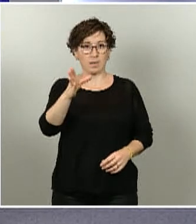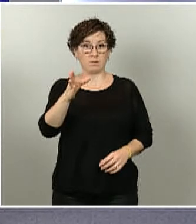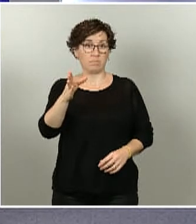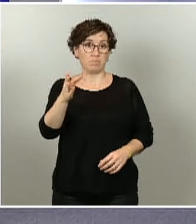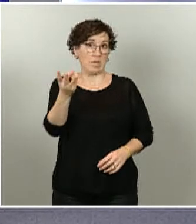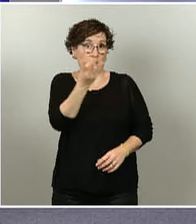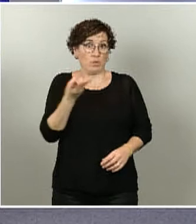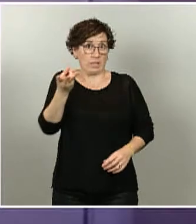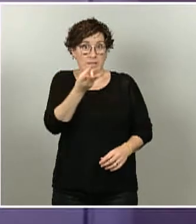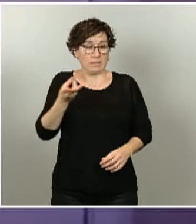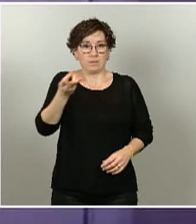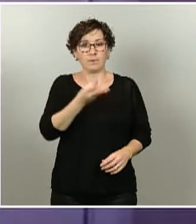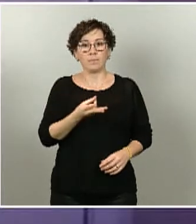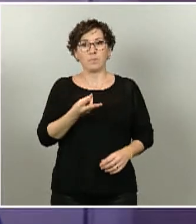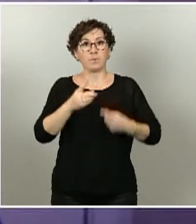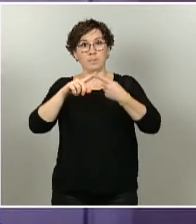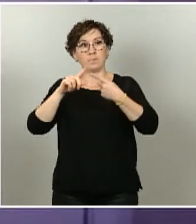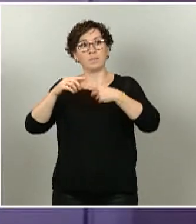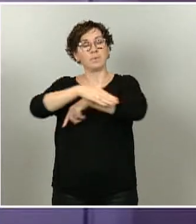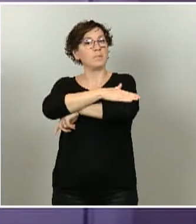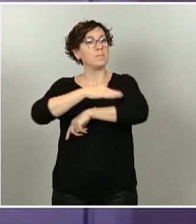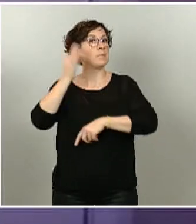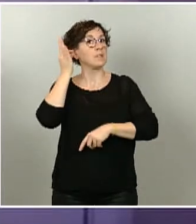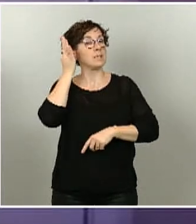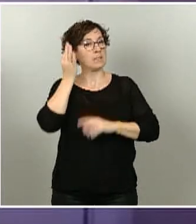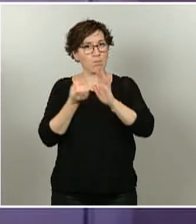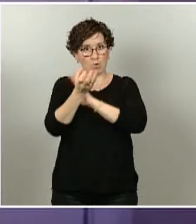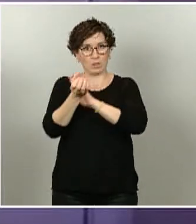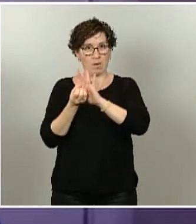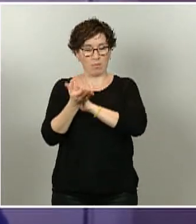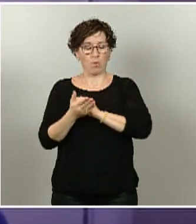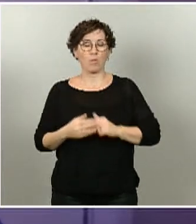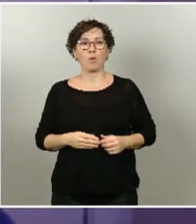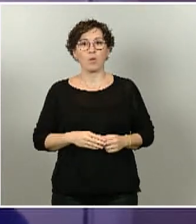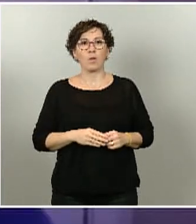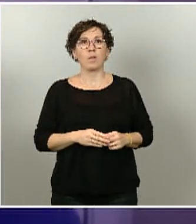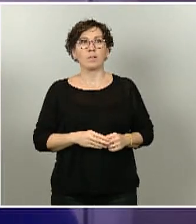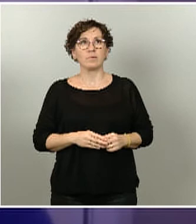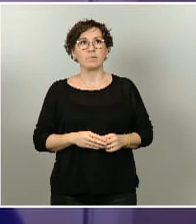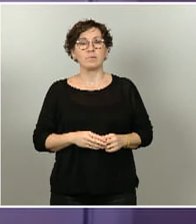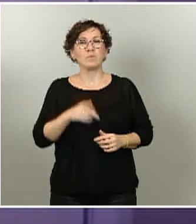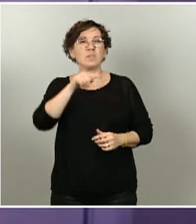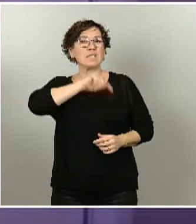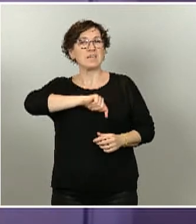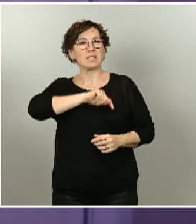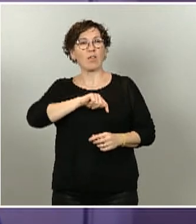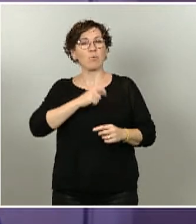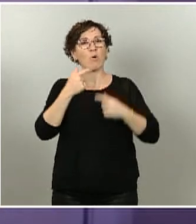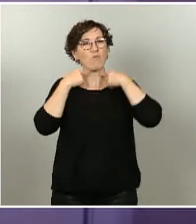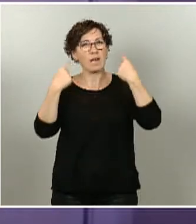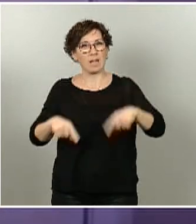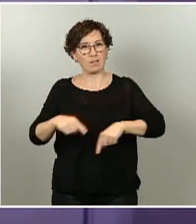primer lugar, para la ministra portavoz. No sé si siente un pequeño fracaso este Gobierno por el hecho de que Sánchez